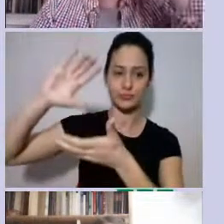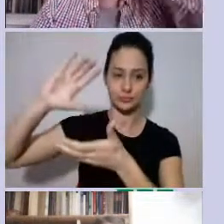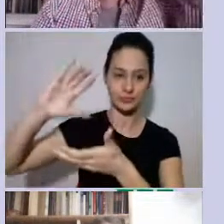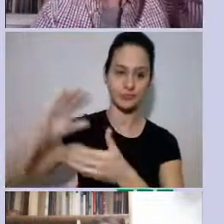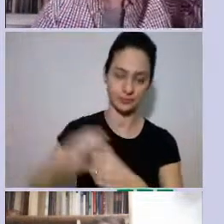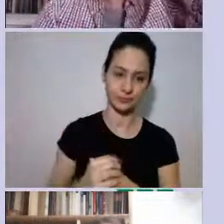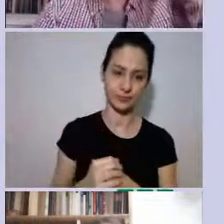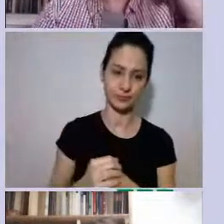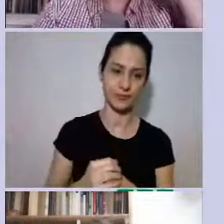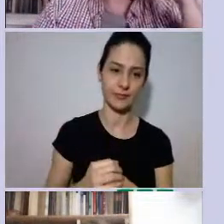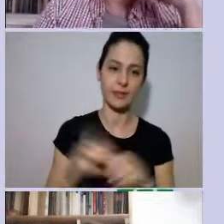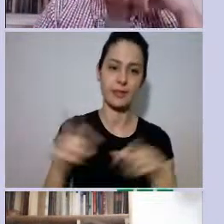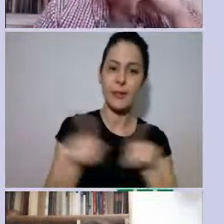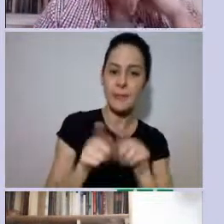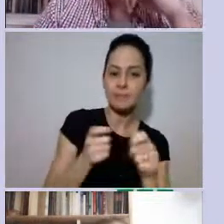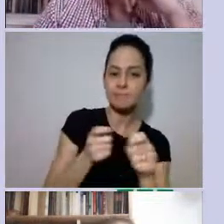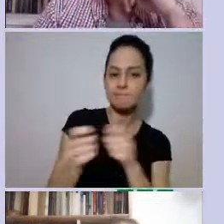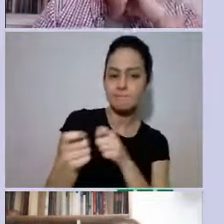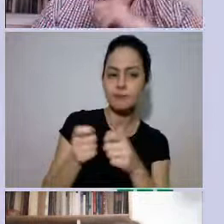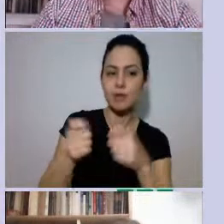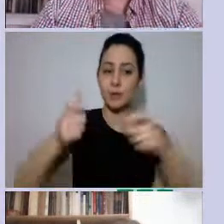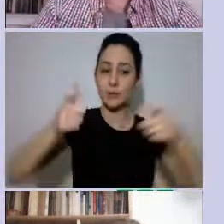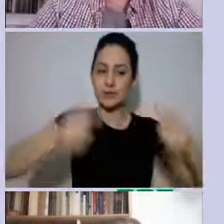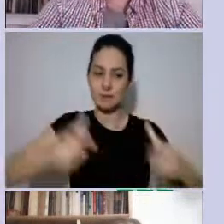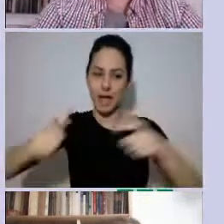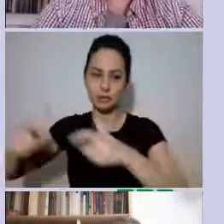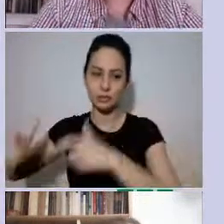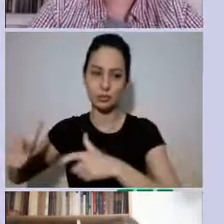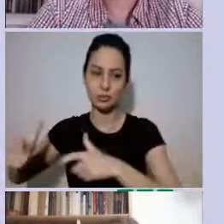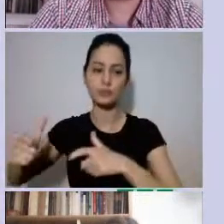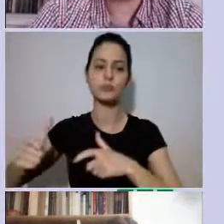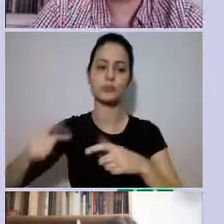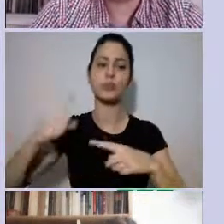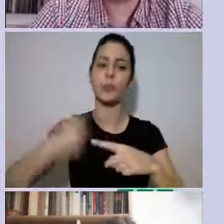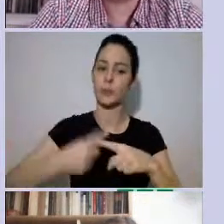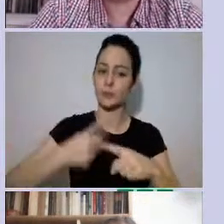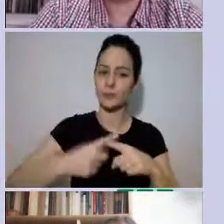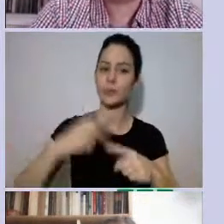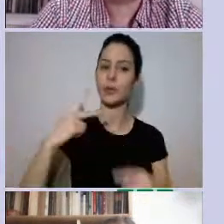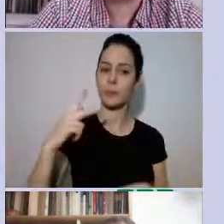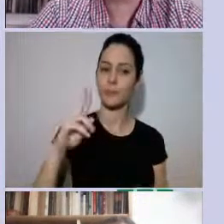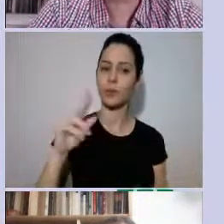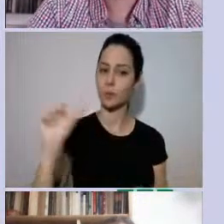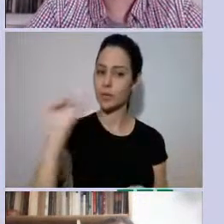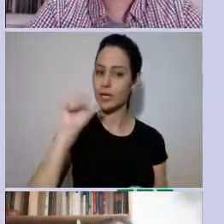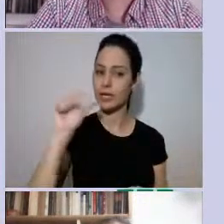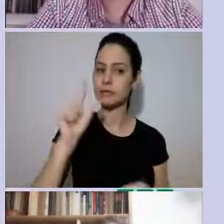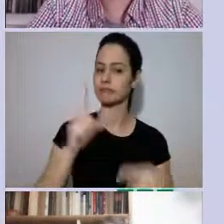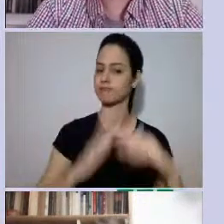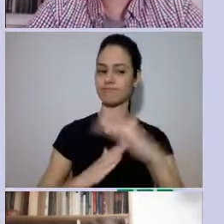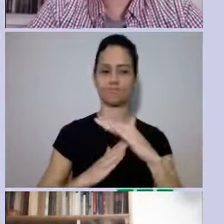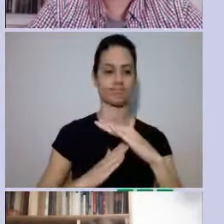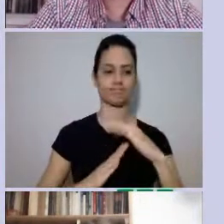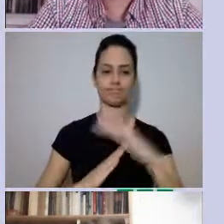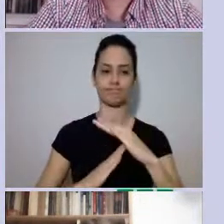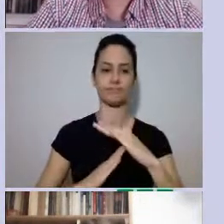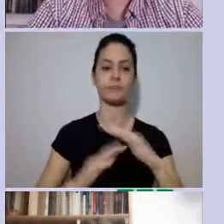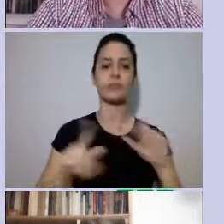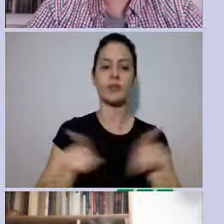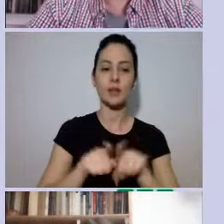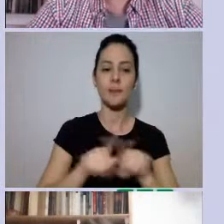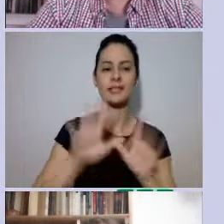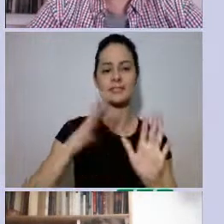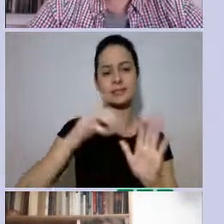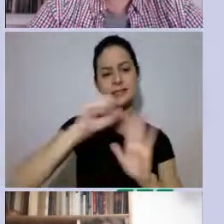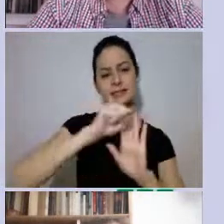sobre la regulación del espacio y por dónde entra el pulque a la ciudad también se vuelve más estricto. Y para el siglo XVIII vamos a